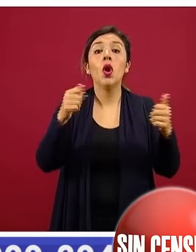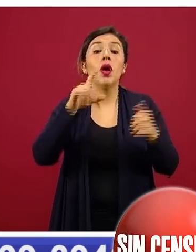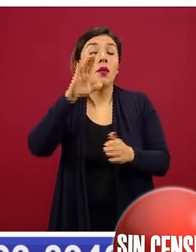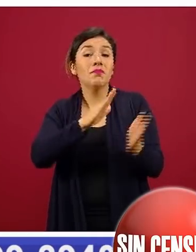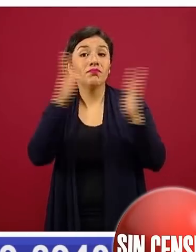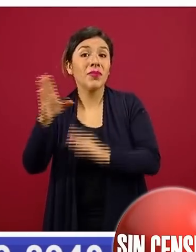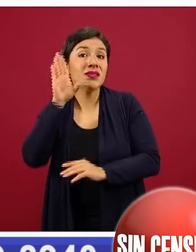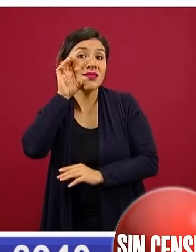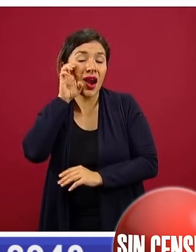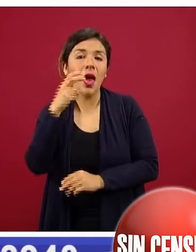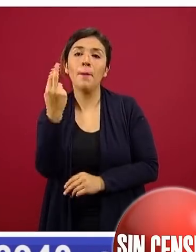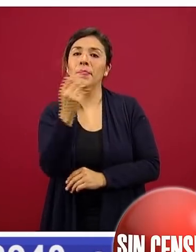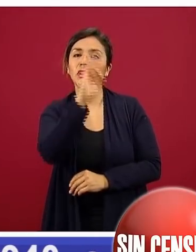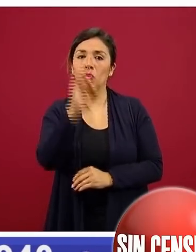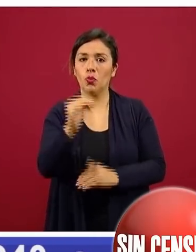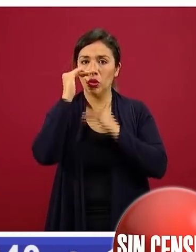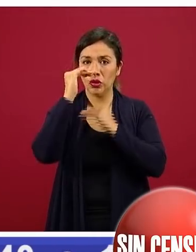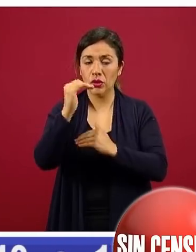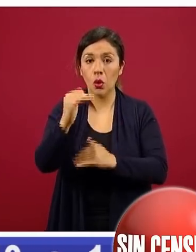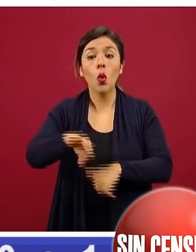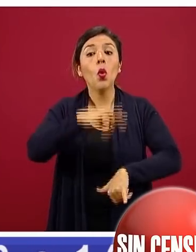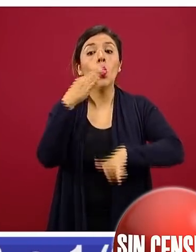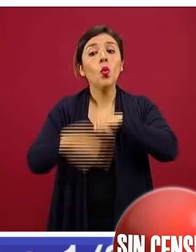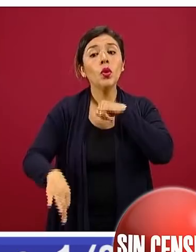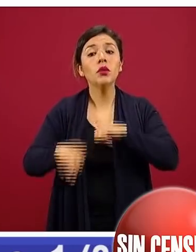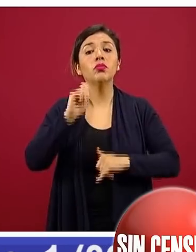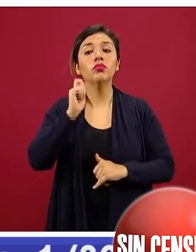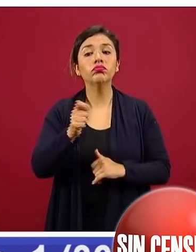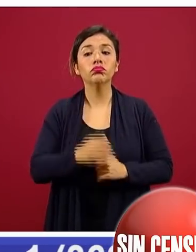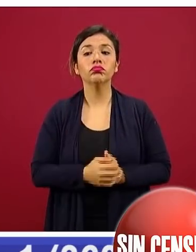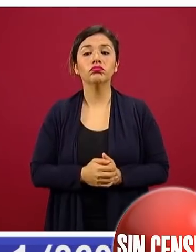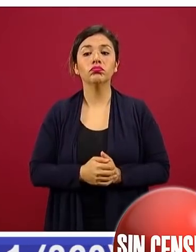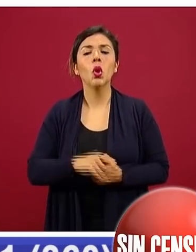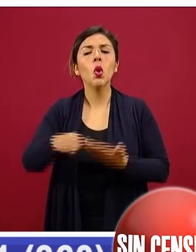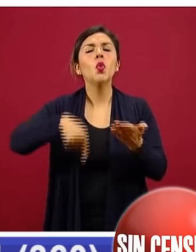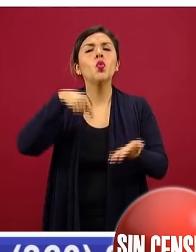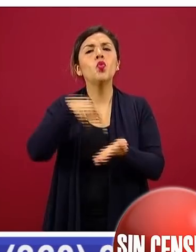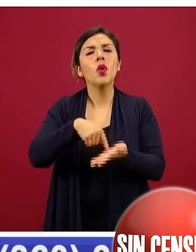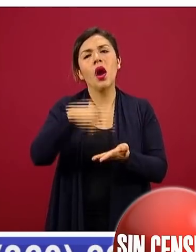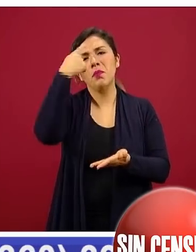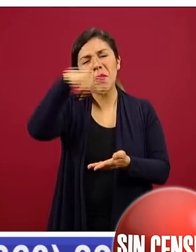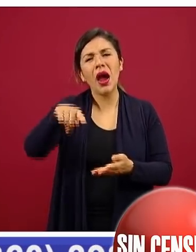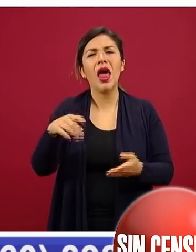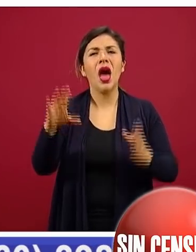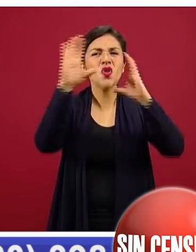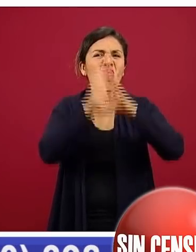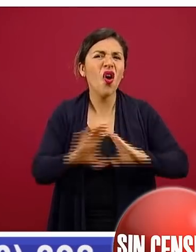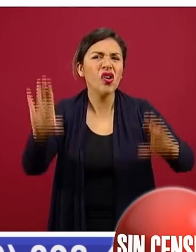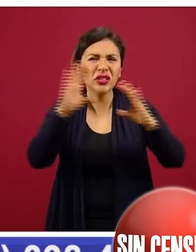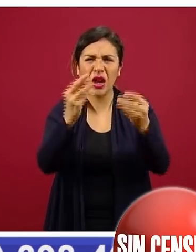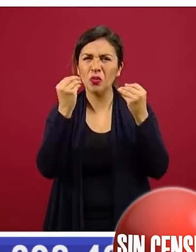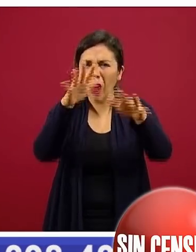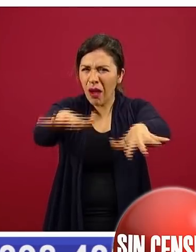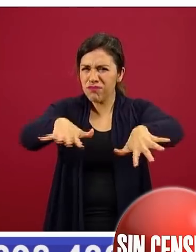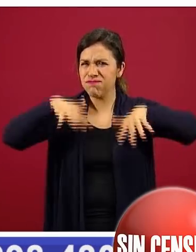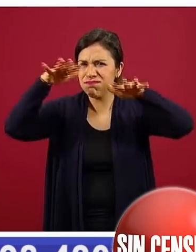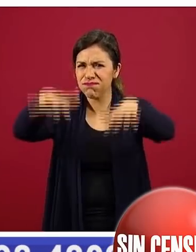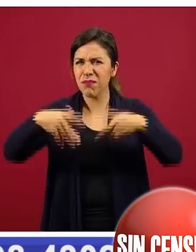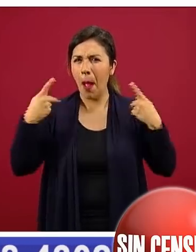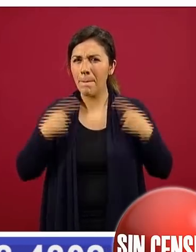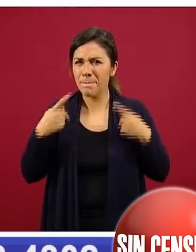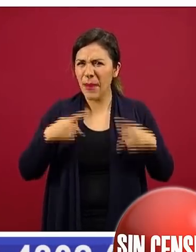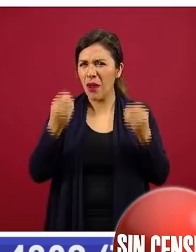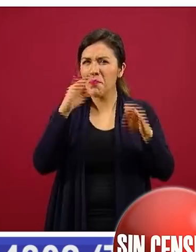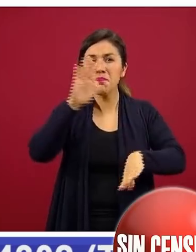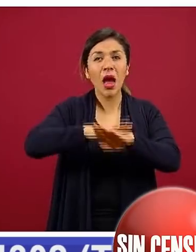de 25% en naranja. Y lo último, sitios de espectáculos masivos, estamos hablando de más de